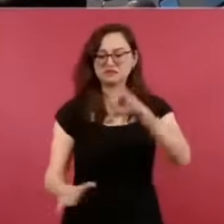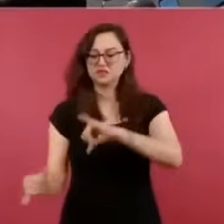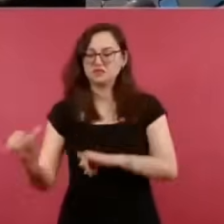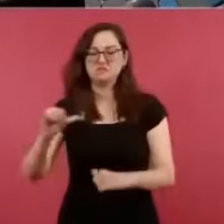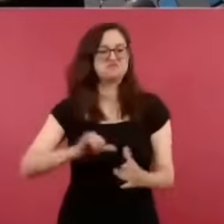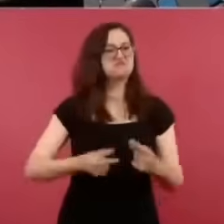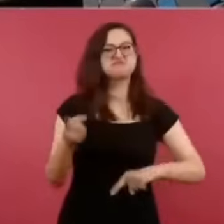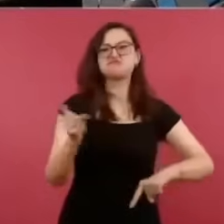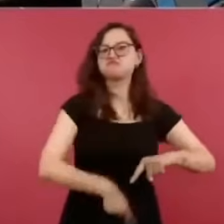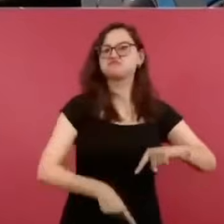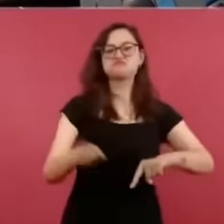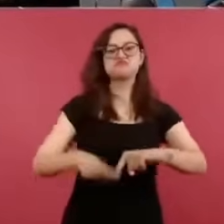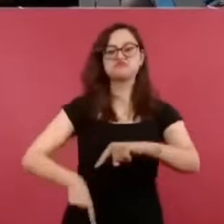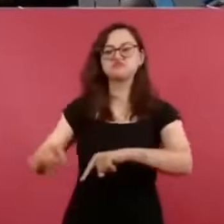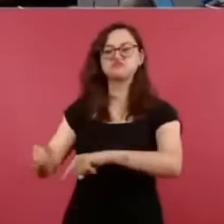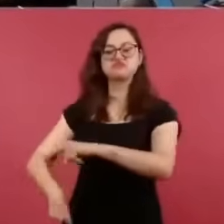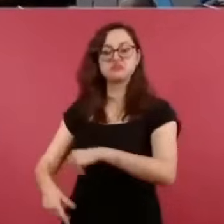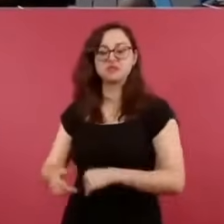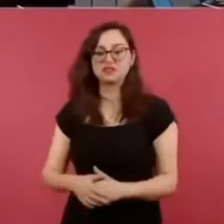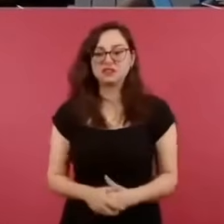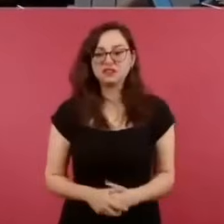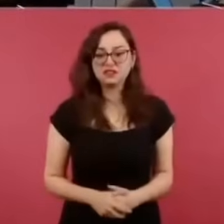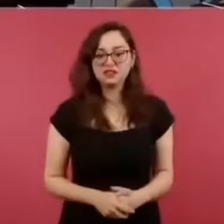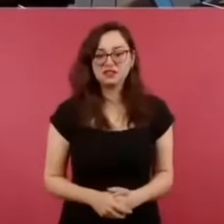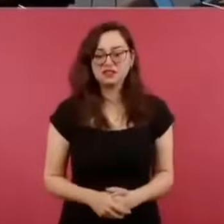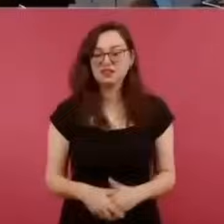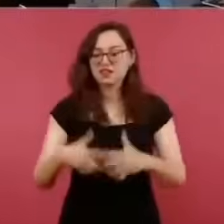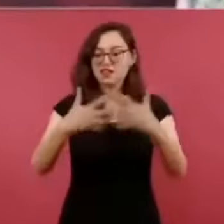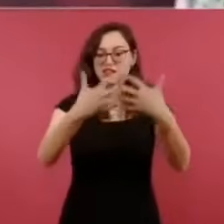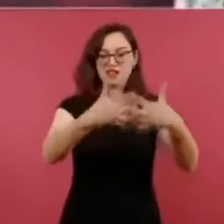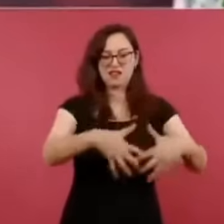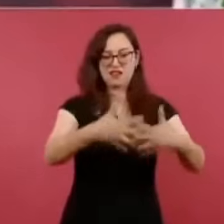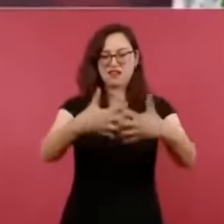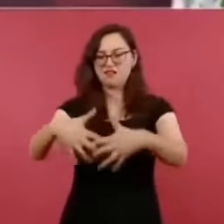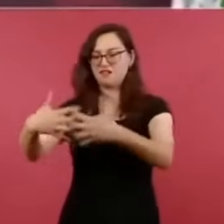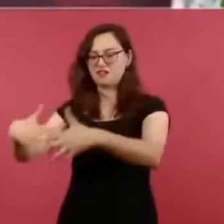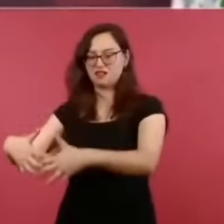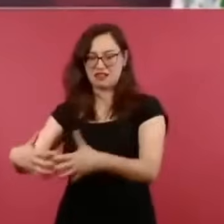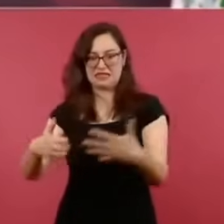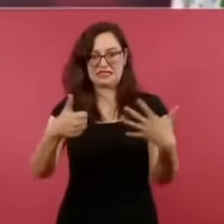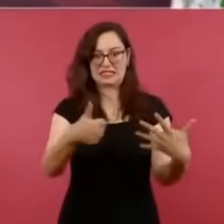refinerías no las dejaron convertidas en chatarra.